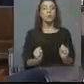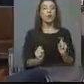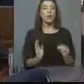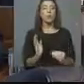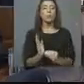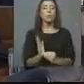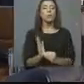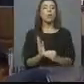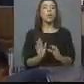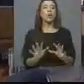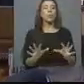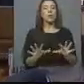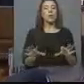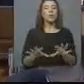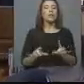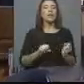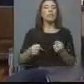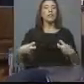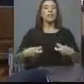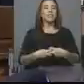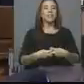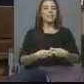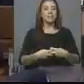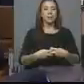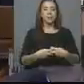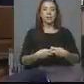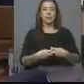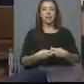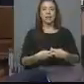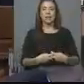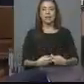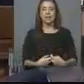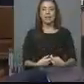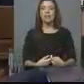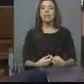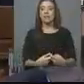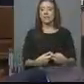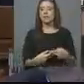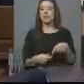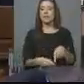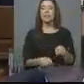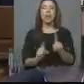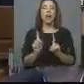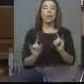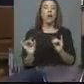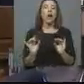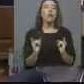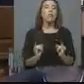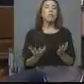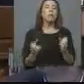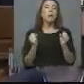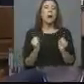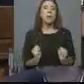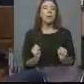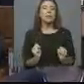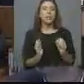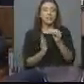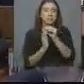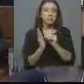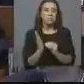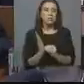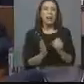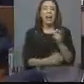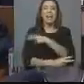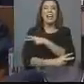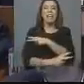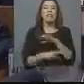considere práctica antisindical los acuerdos individuales sobre remuneraciones basadas en ciertos criterios como capacidades, calificaciones y otros.